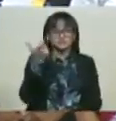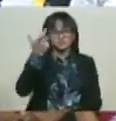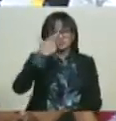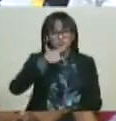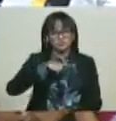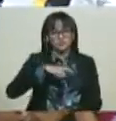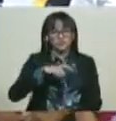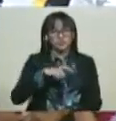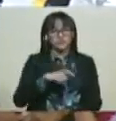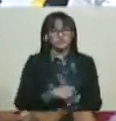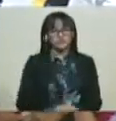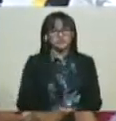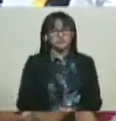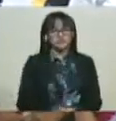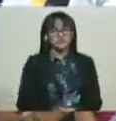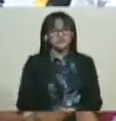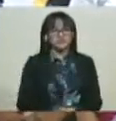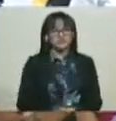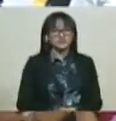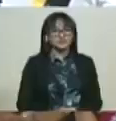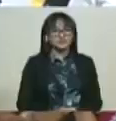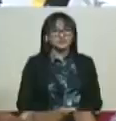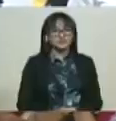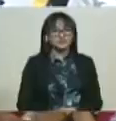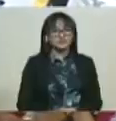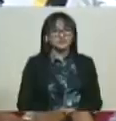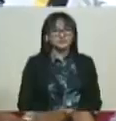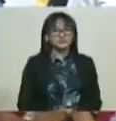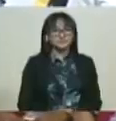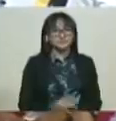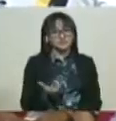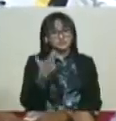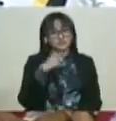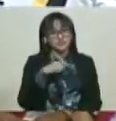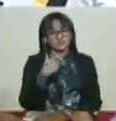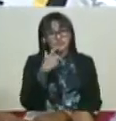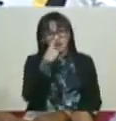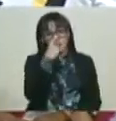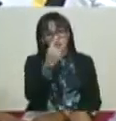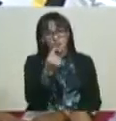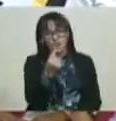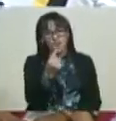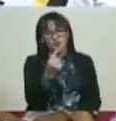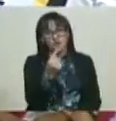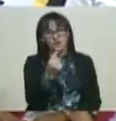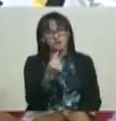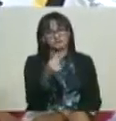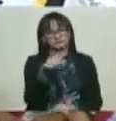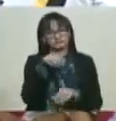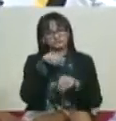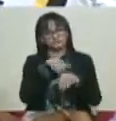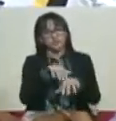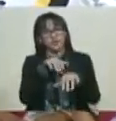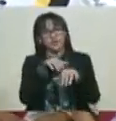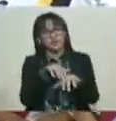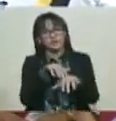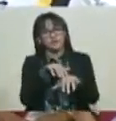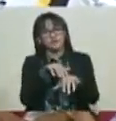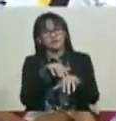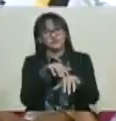urdaneta vamos a ganar porque nosotros somos sanz ahora y sus tropas y